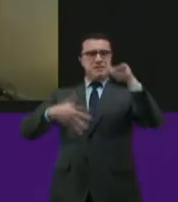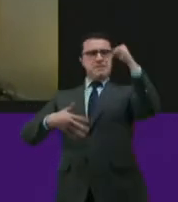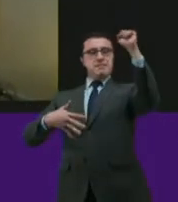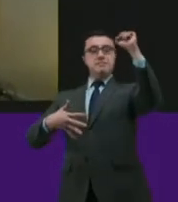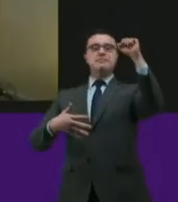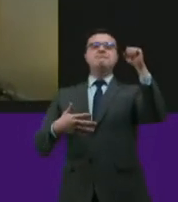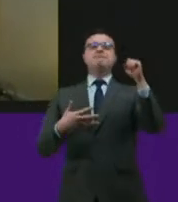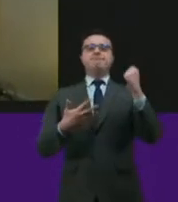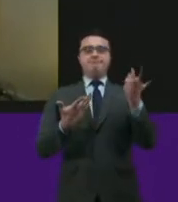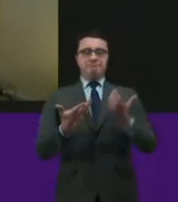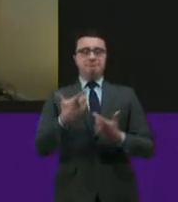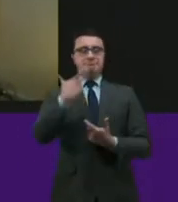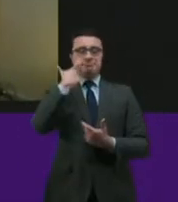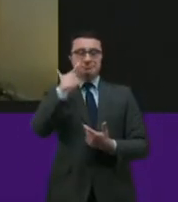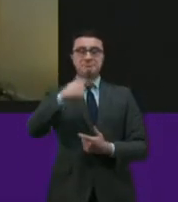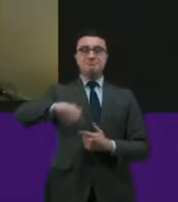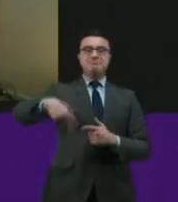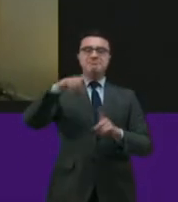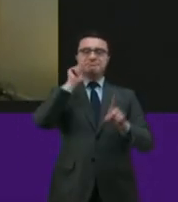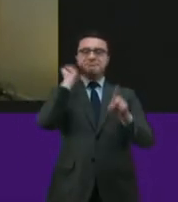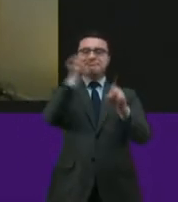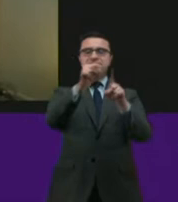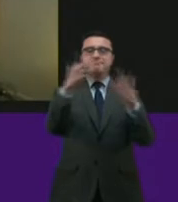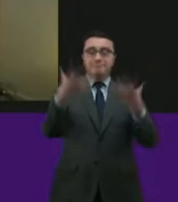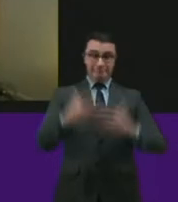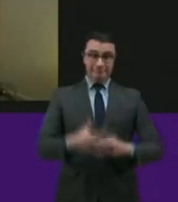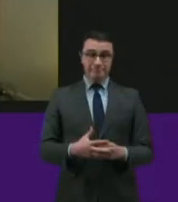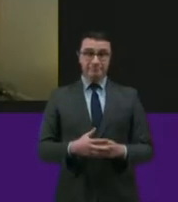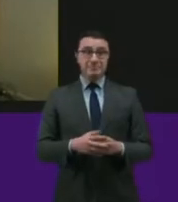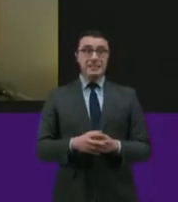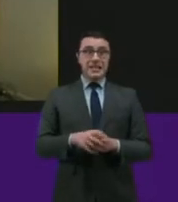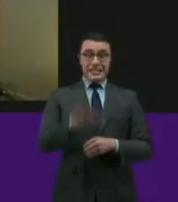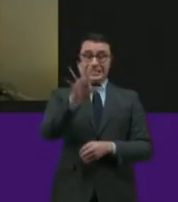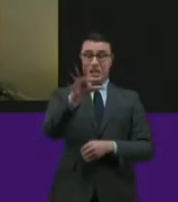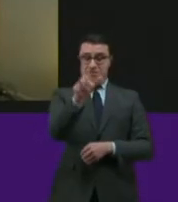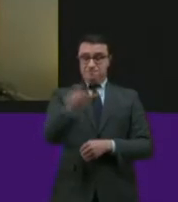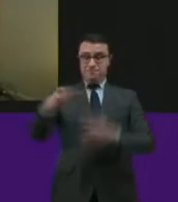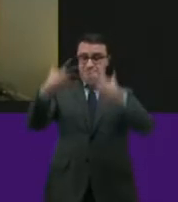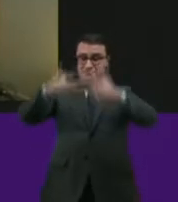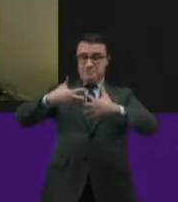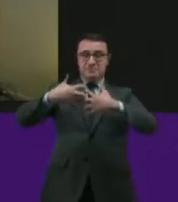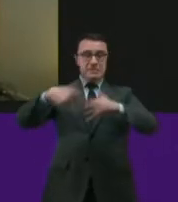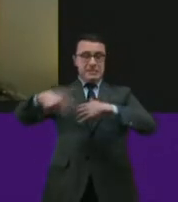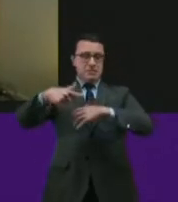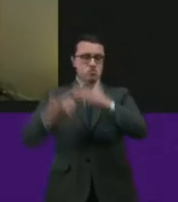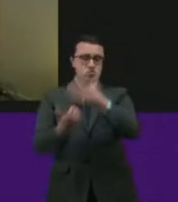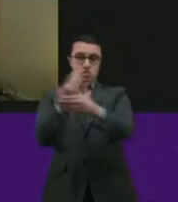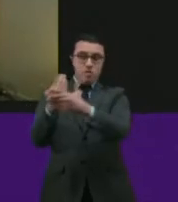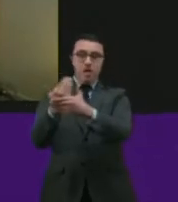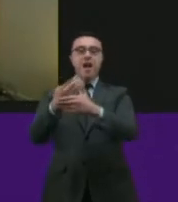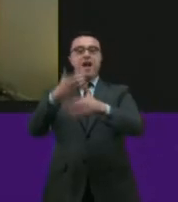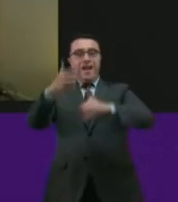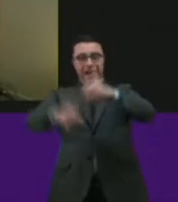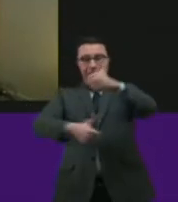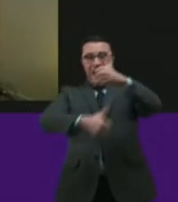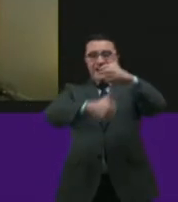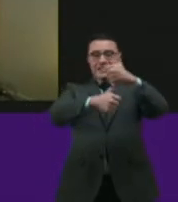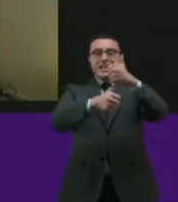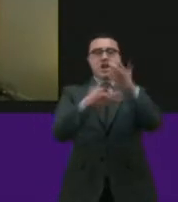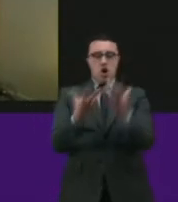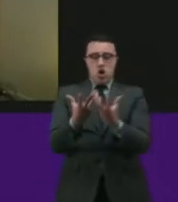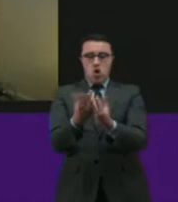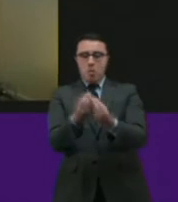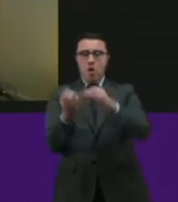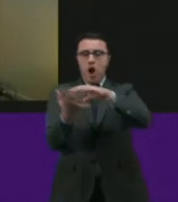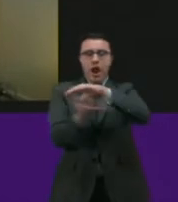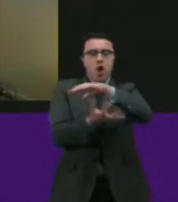La idea es que vamos a tener cinco emprendedores que se van a asesorar con cinco emprendedores o del